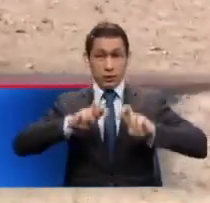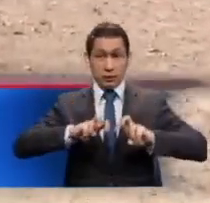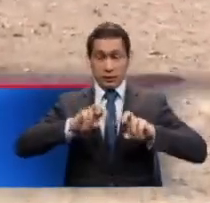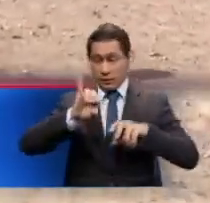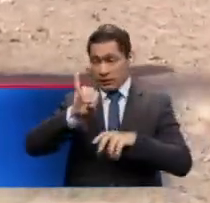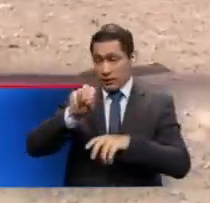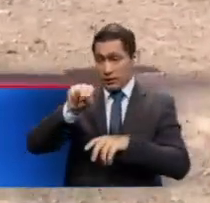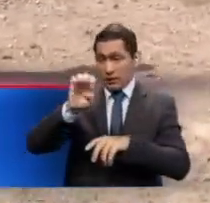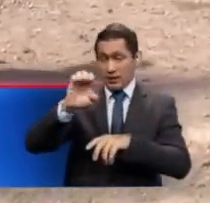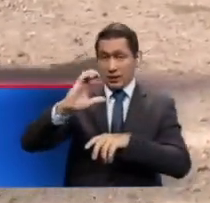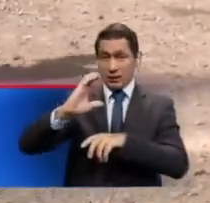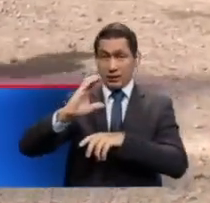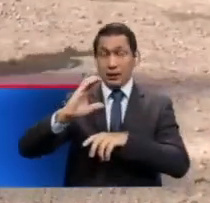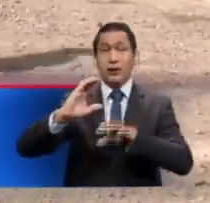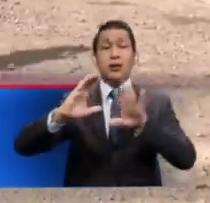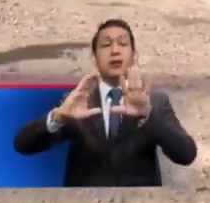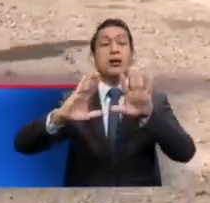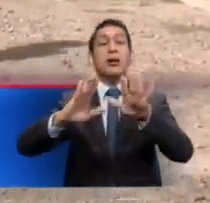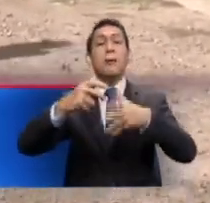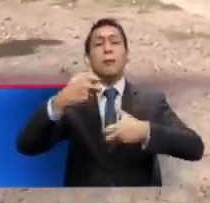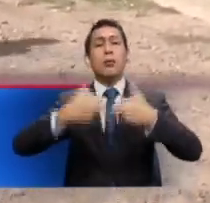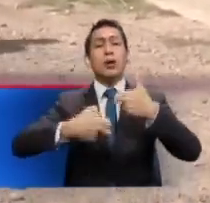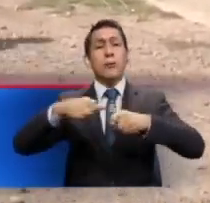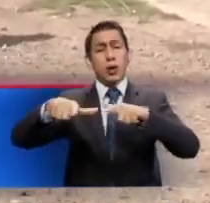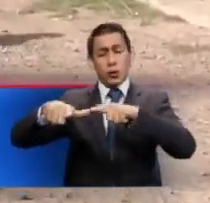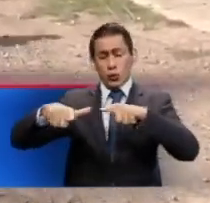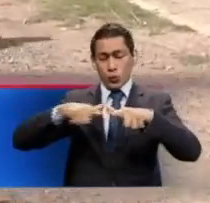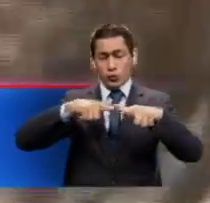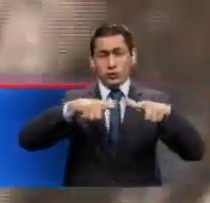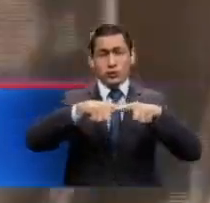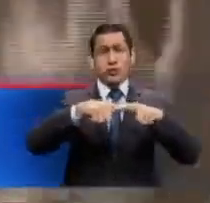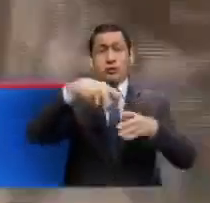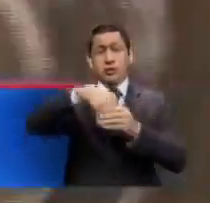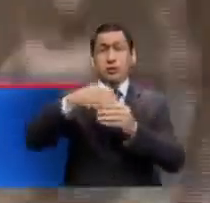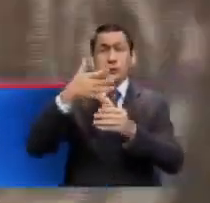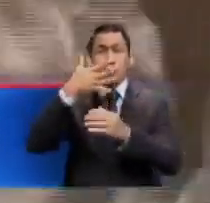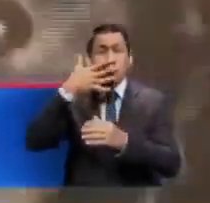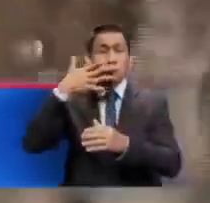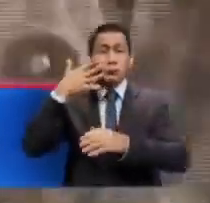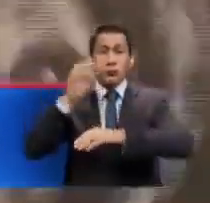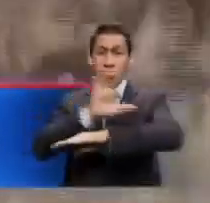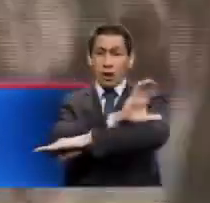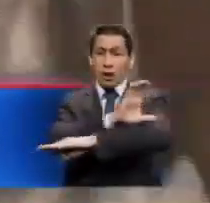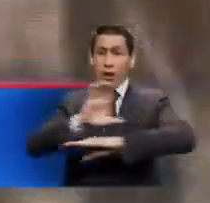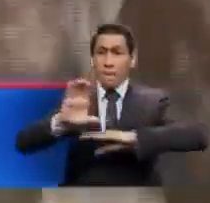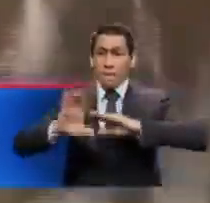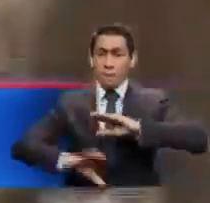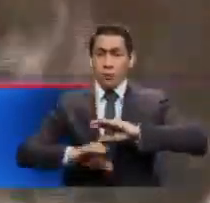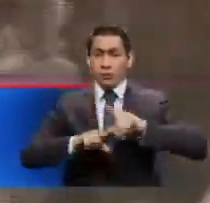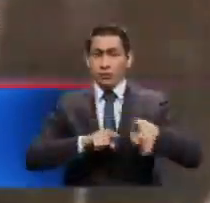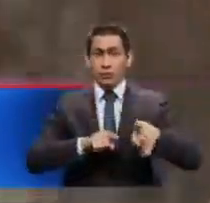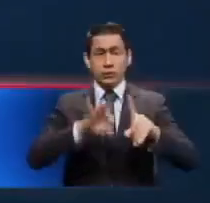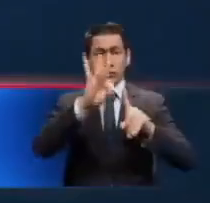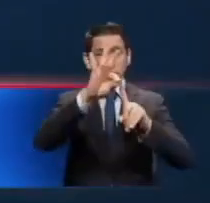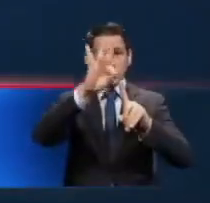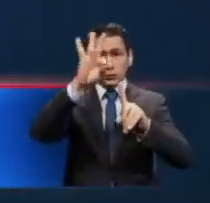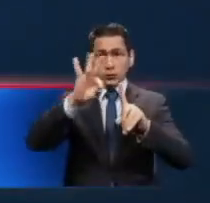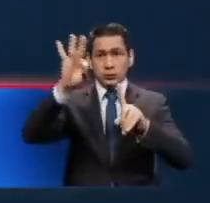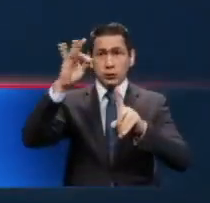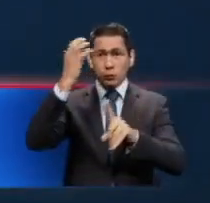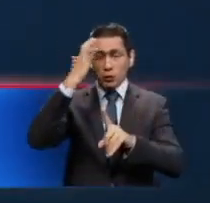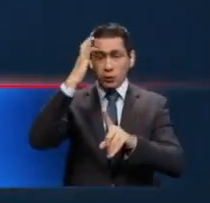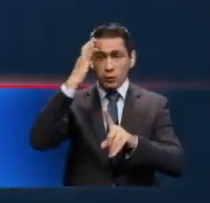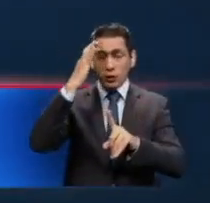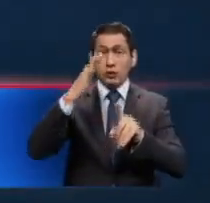INEC señala que las zonas más afectadas por la contaminación son la Amazonía rural, donde se registran cifras preocupantes.